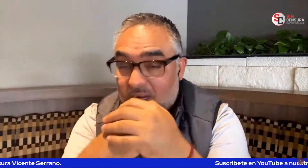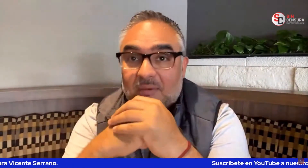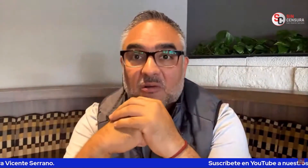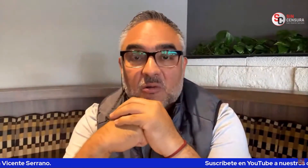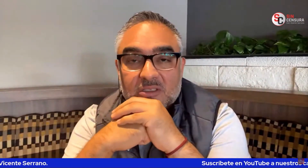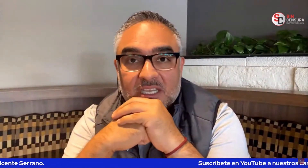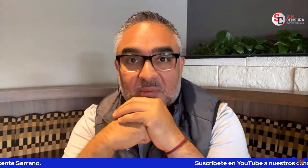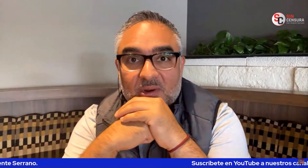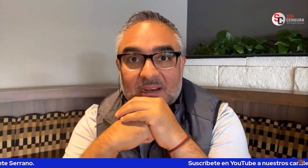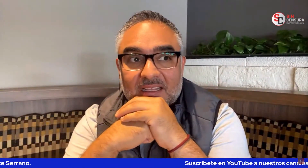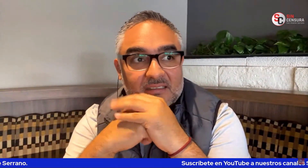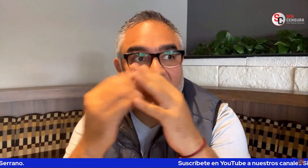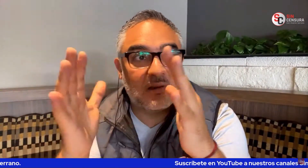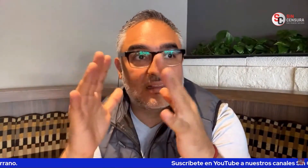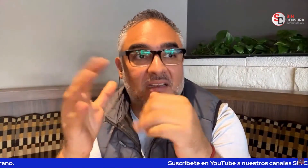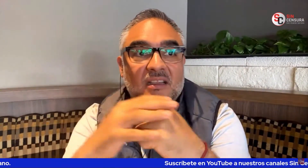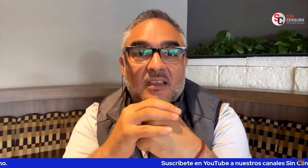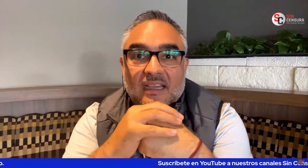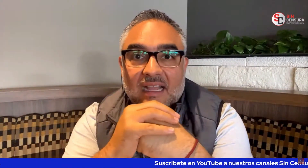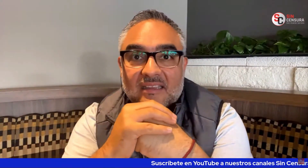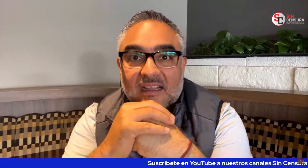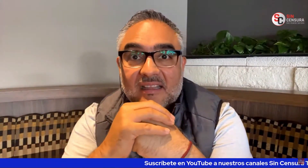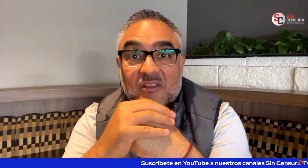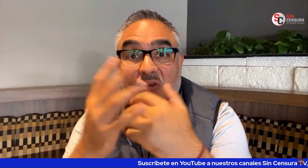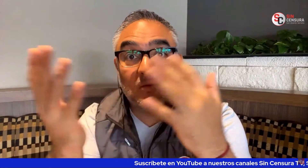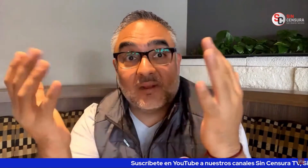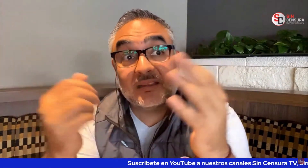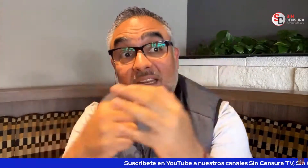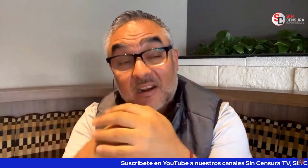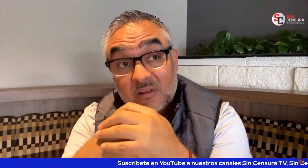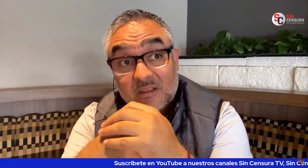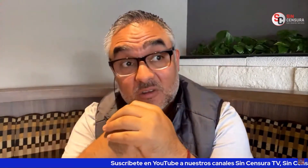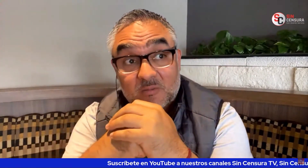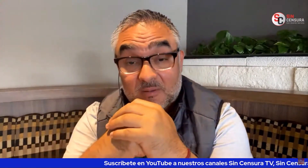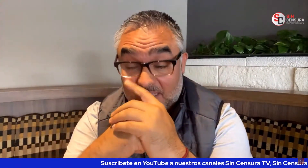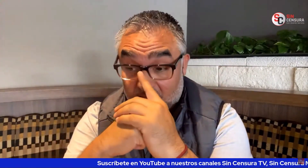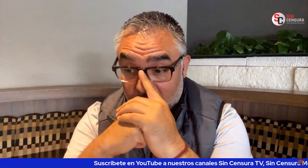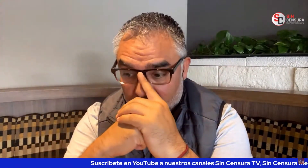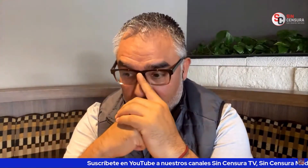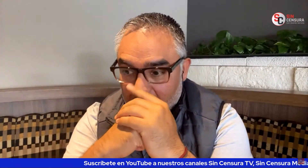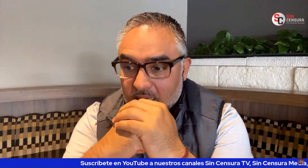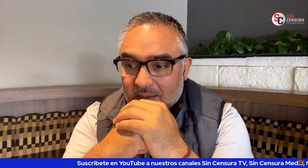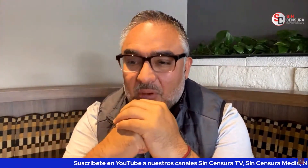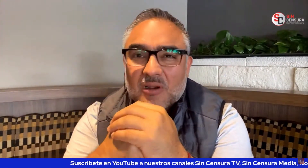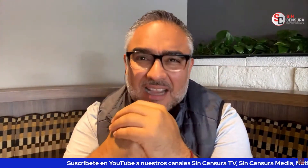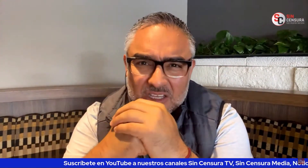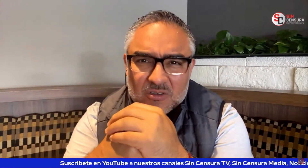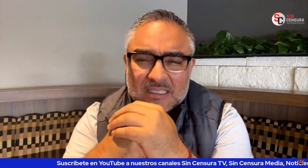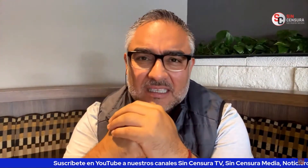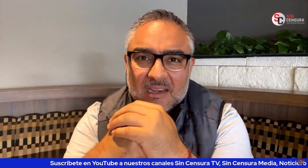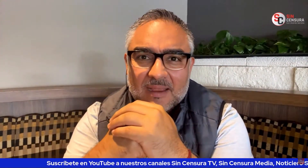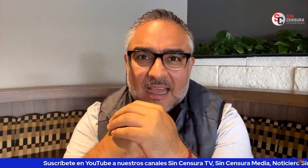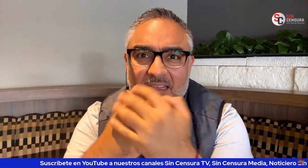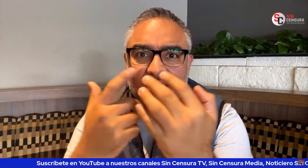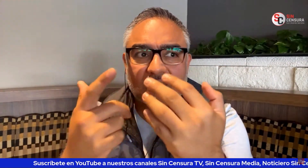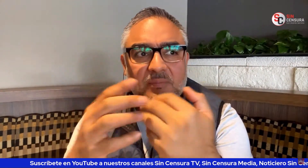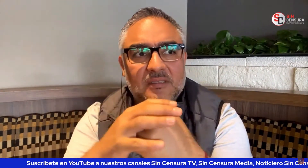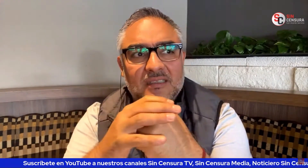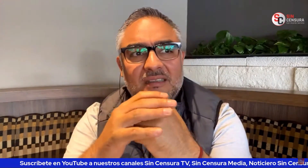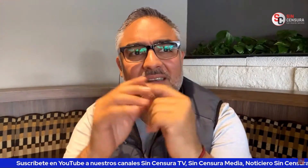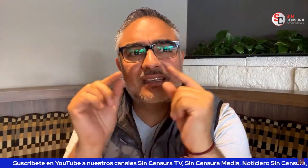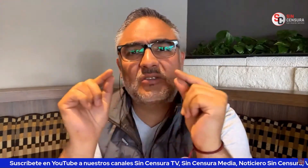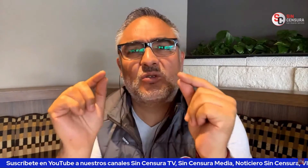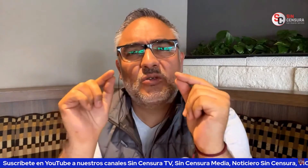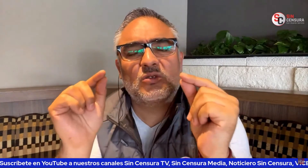lo mencionaba con Luis Guillermo Hernández, que lo andan candidateando como el tirano del 2022, pero el caso de Israel Vallarta, dice